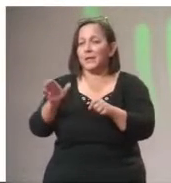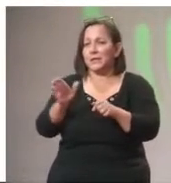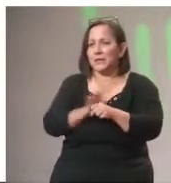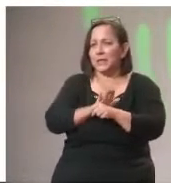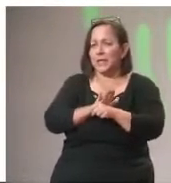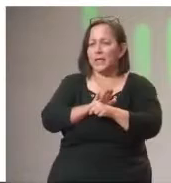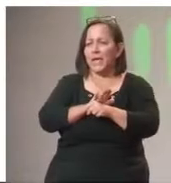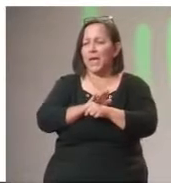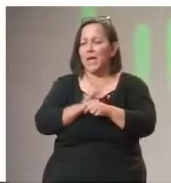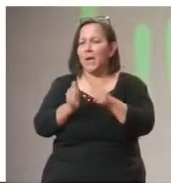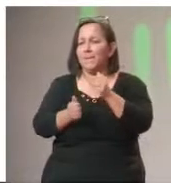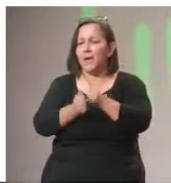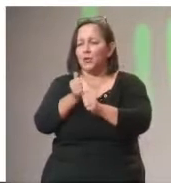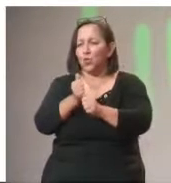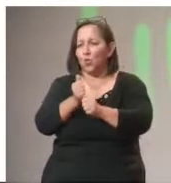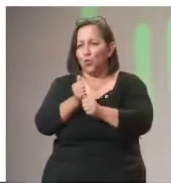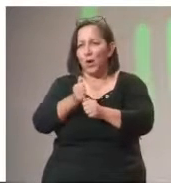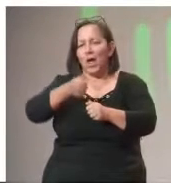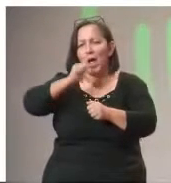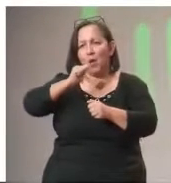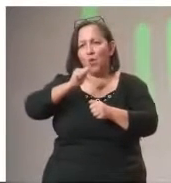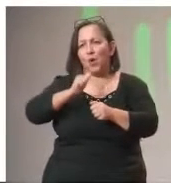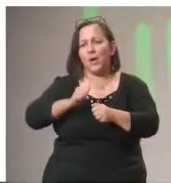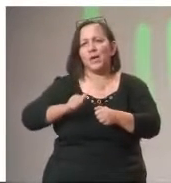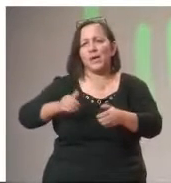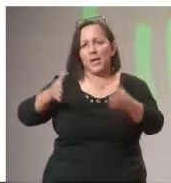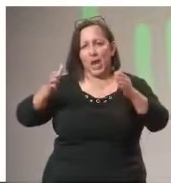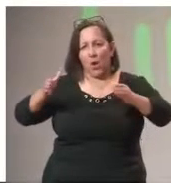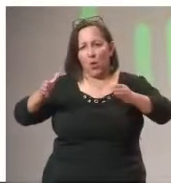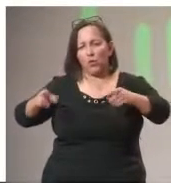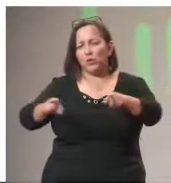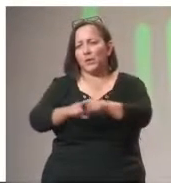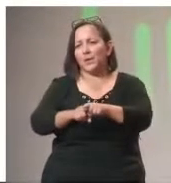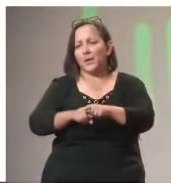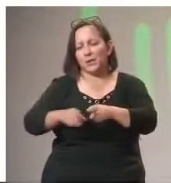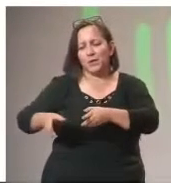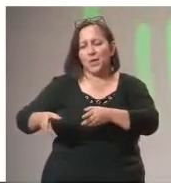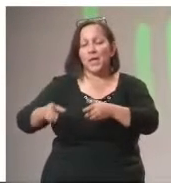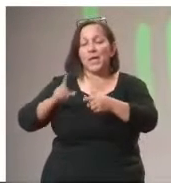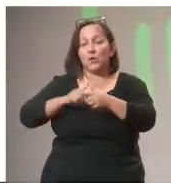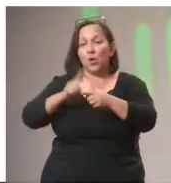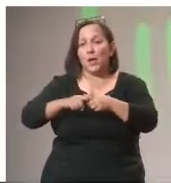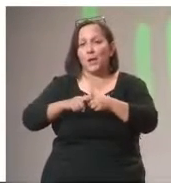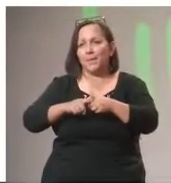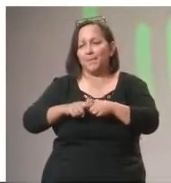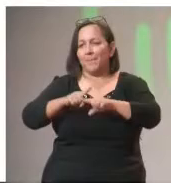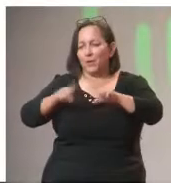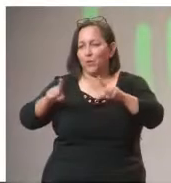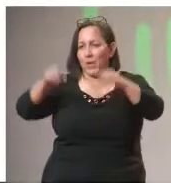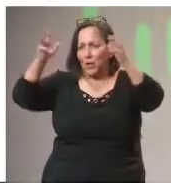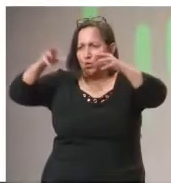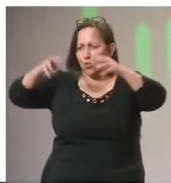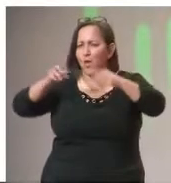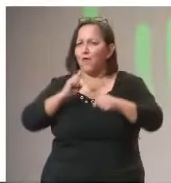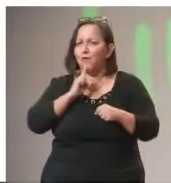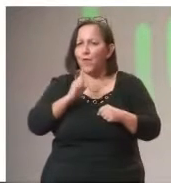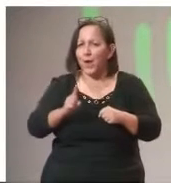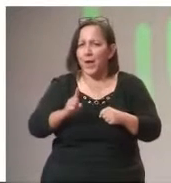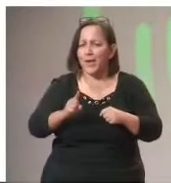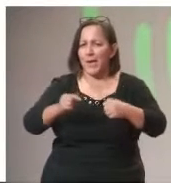abastecen la mayor cantidad de agua en el acueducto, mientras que la precipitación real actual del momento es